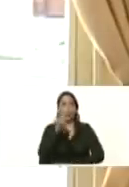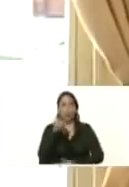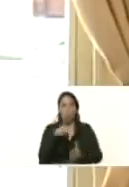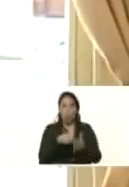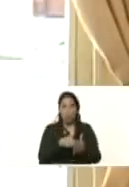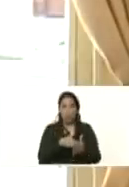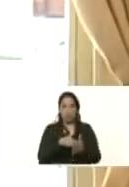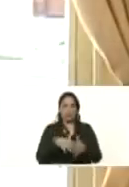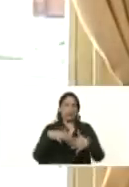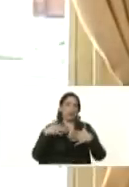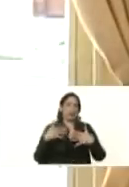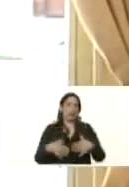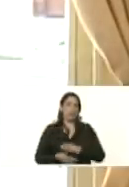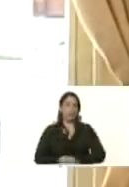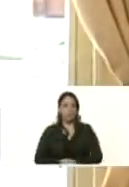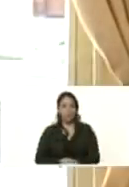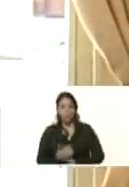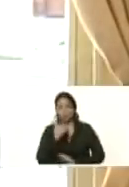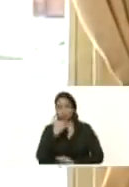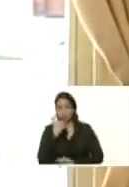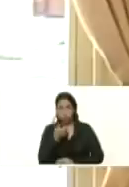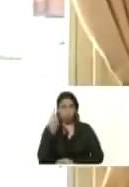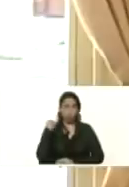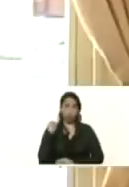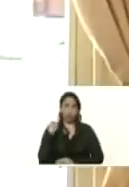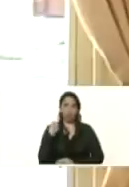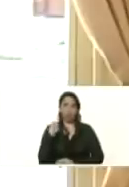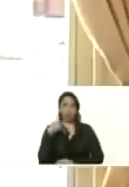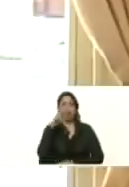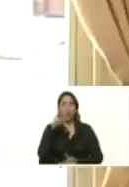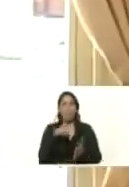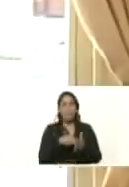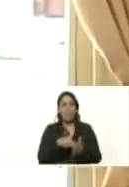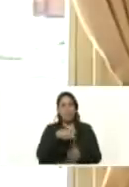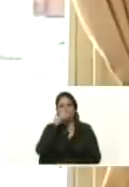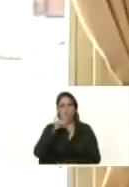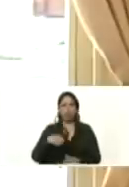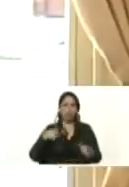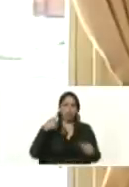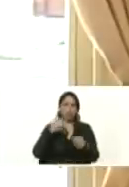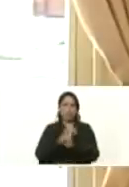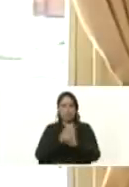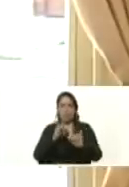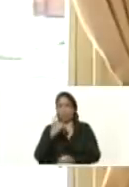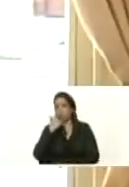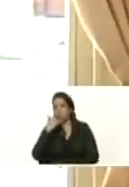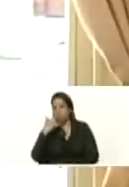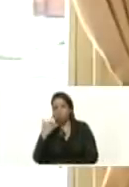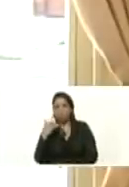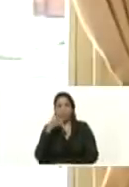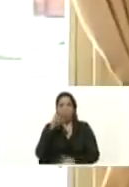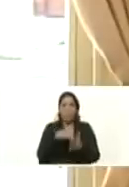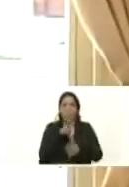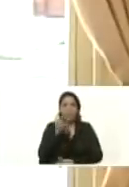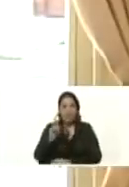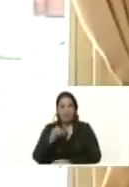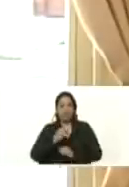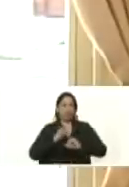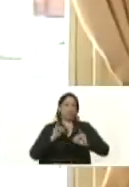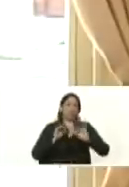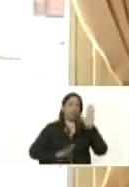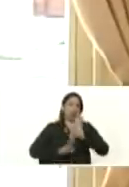2000 apenas ayer estábamos en el 2000 y llamamos al 2020 y palante y